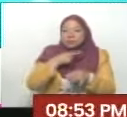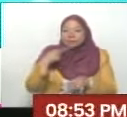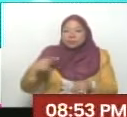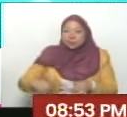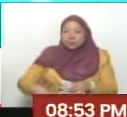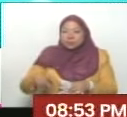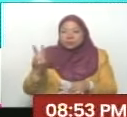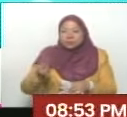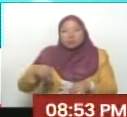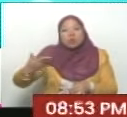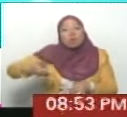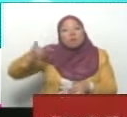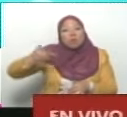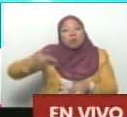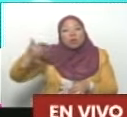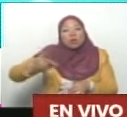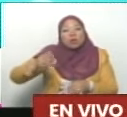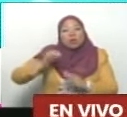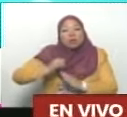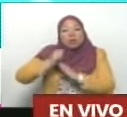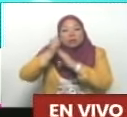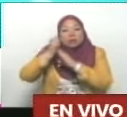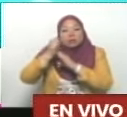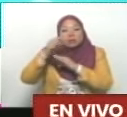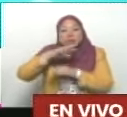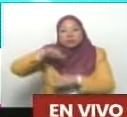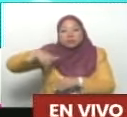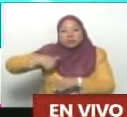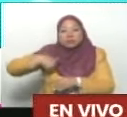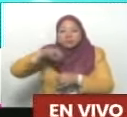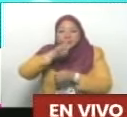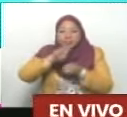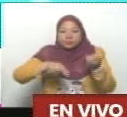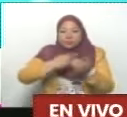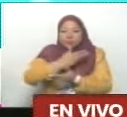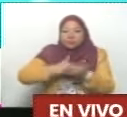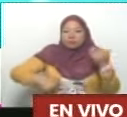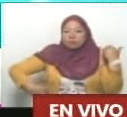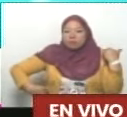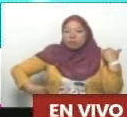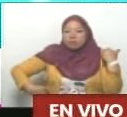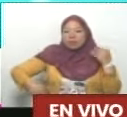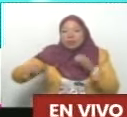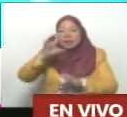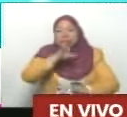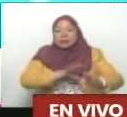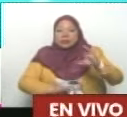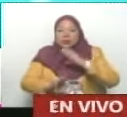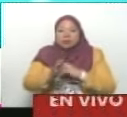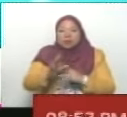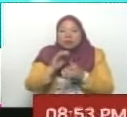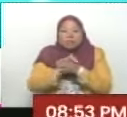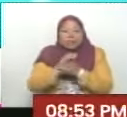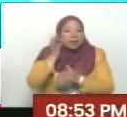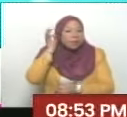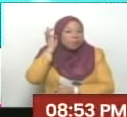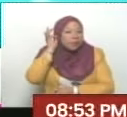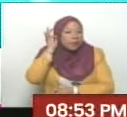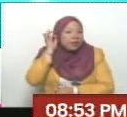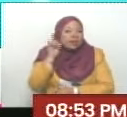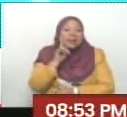Una de las delegaciones más importantes la encabezó nuestra vicepresidenta en Ciencia y Tecnología, nuestra ministra